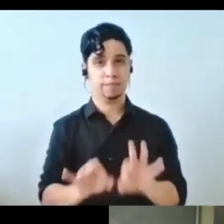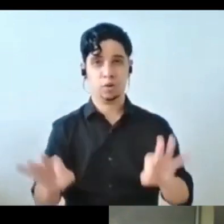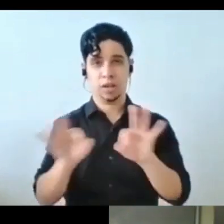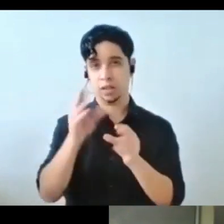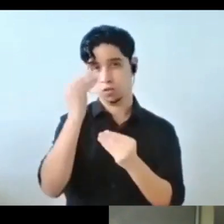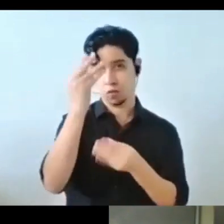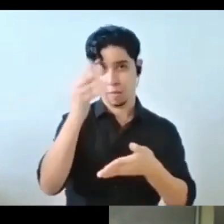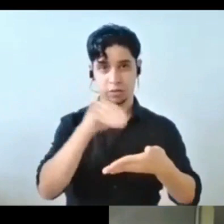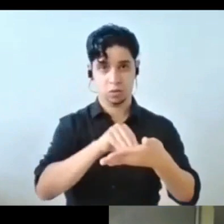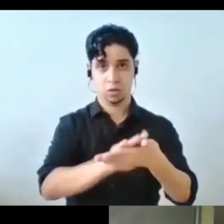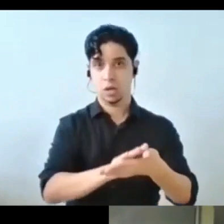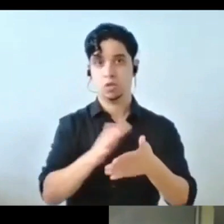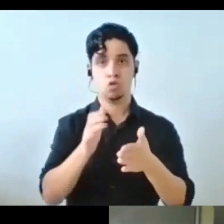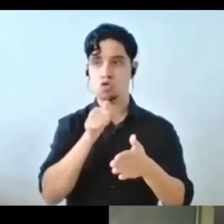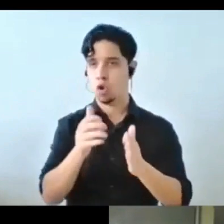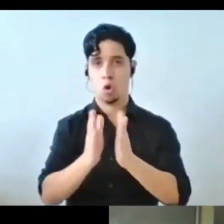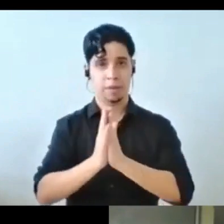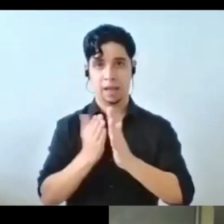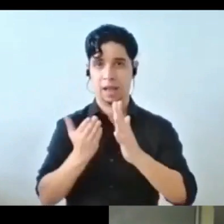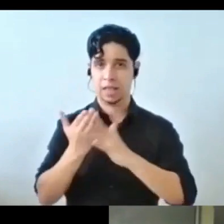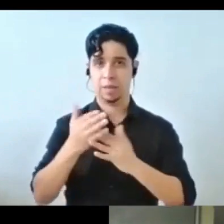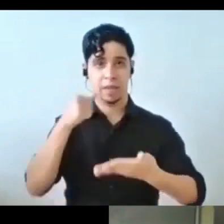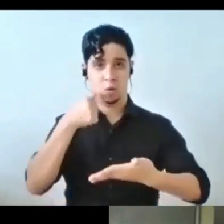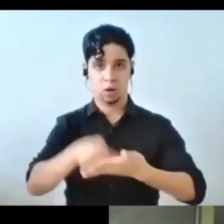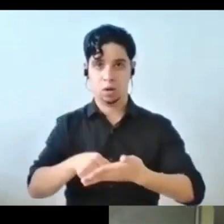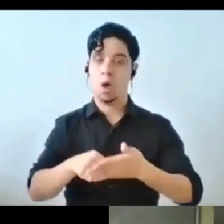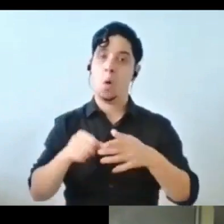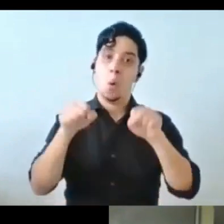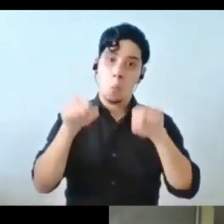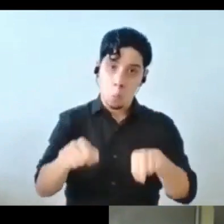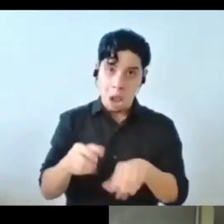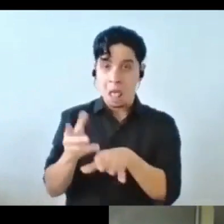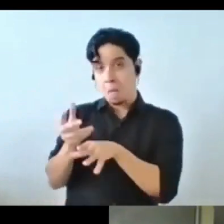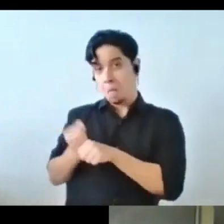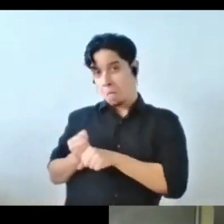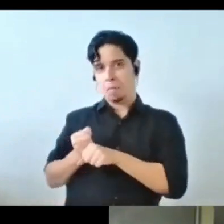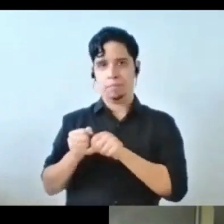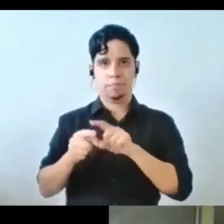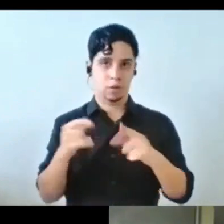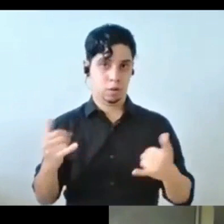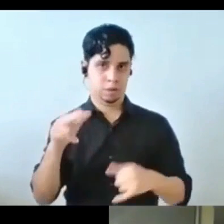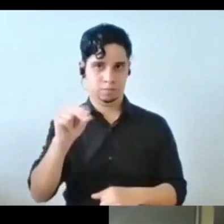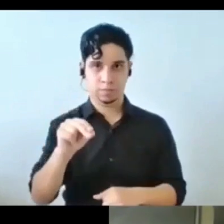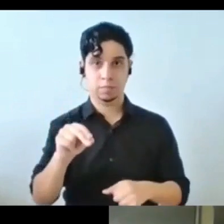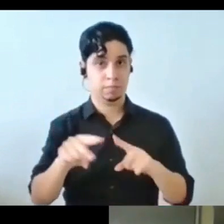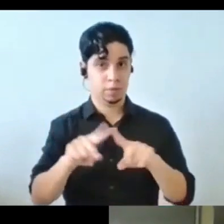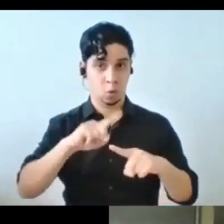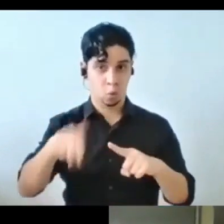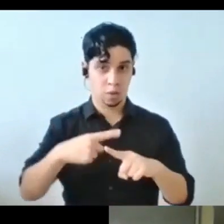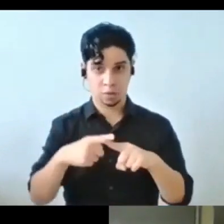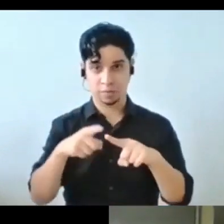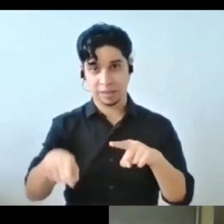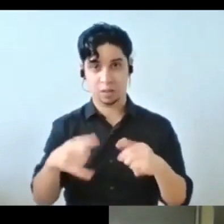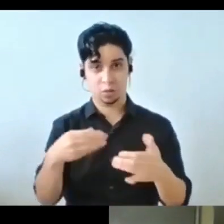correo, porque no le va a llegar. Puede llegarle, pero no ahora. ¿Y cuándo es que se necesitan los chavos? Ahora.